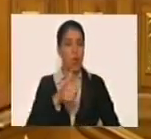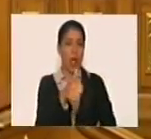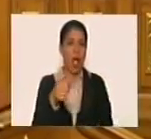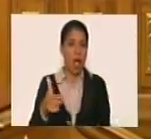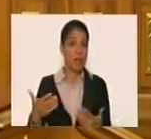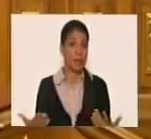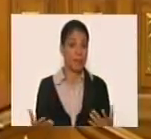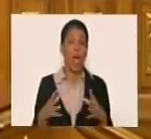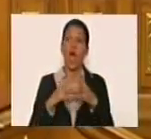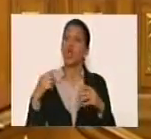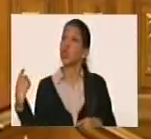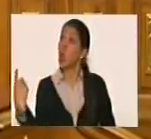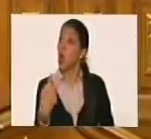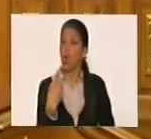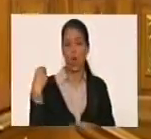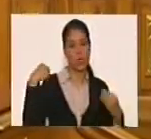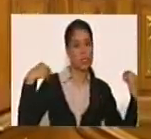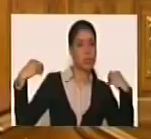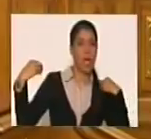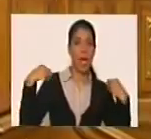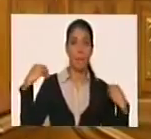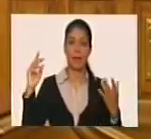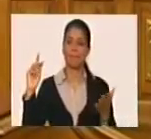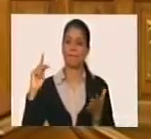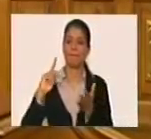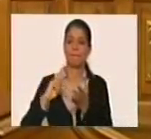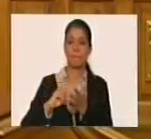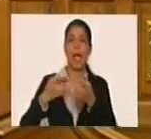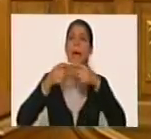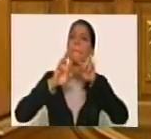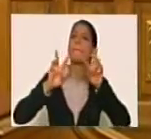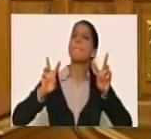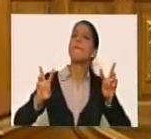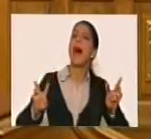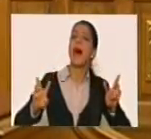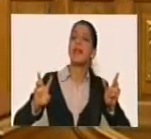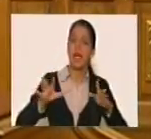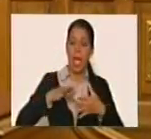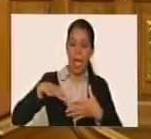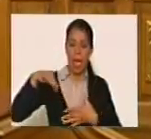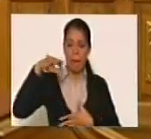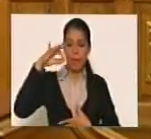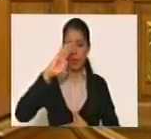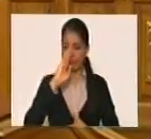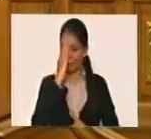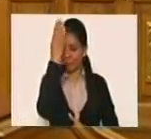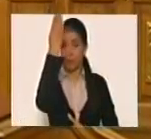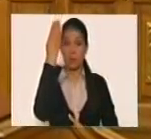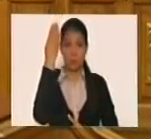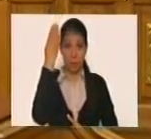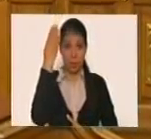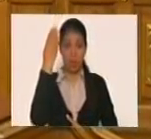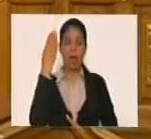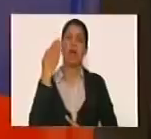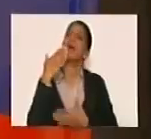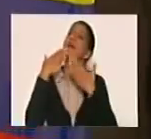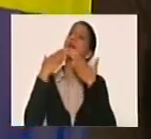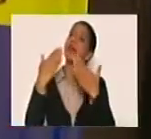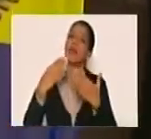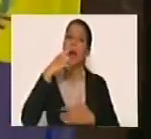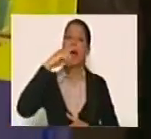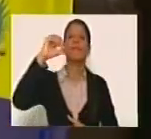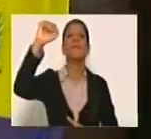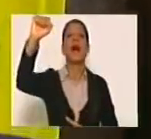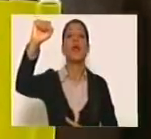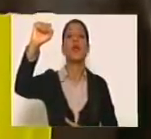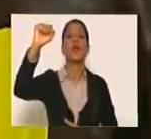Todos estamos llamados a esta nueva espiritualidad. Y por eso agradecemos al presidente Maduro, hombre de paz,